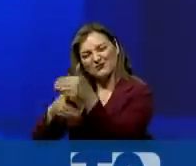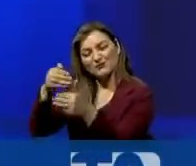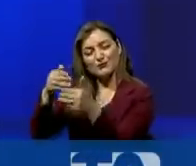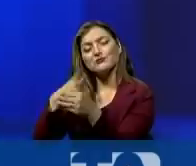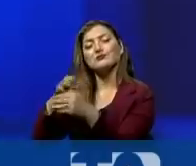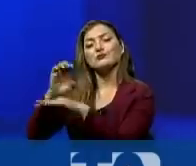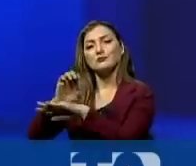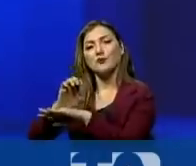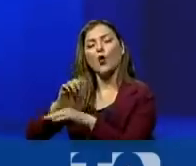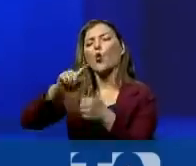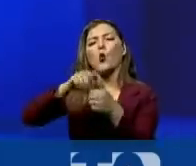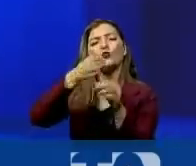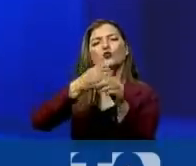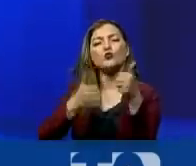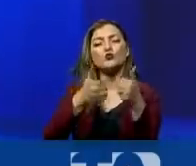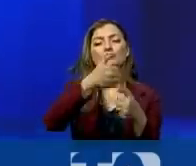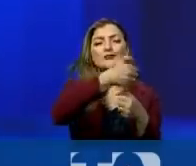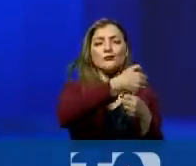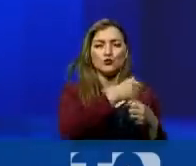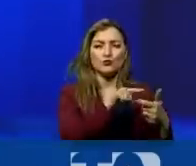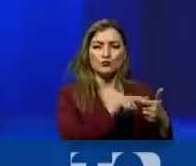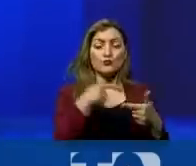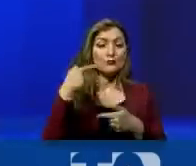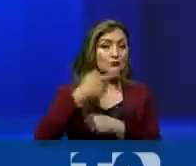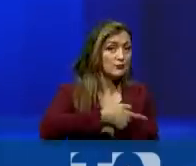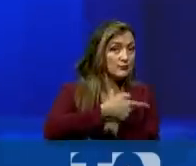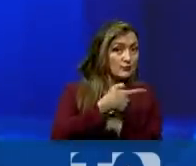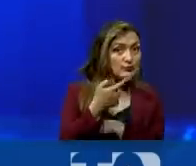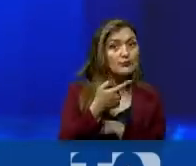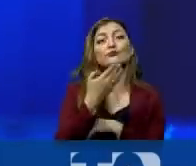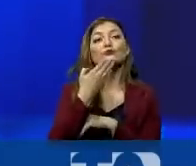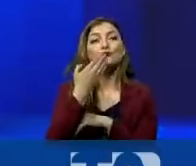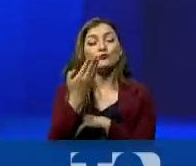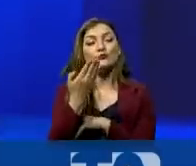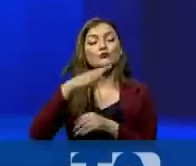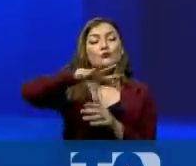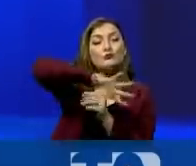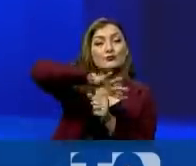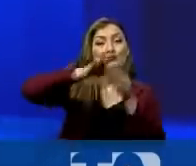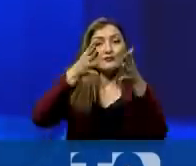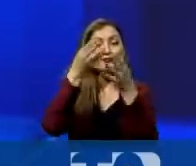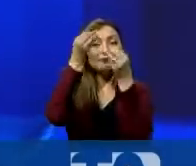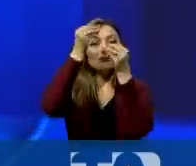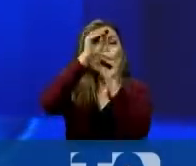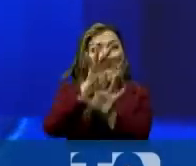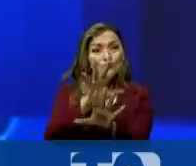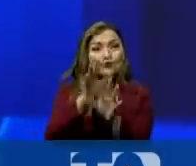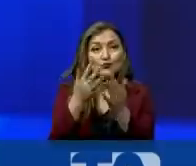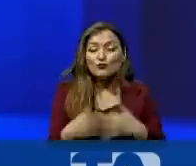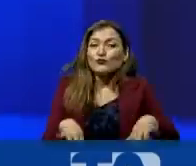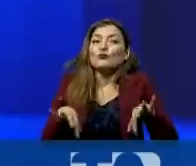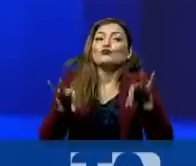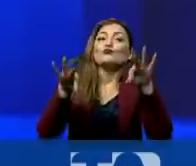de ellos es la seguridad en los próximos días seguramente ustedes conocerán a través del señor canciller de la república muchos muy